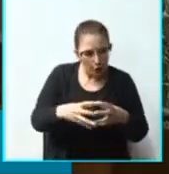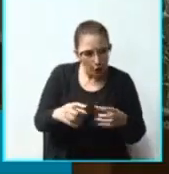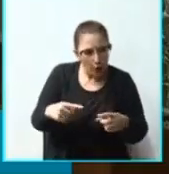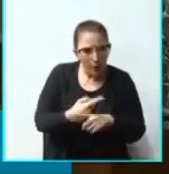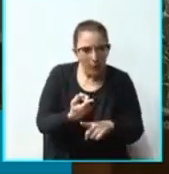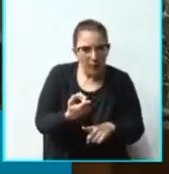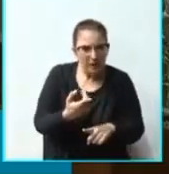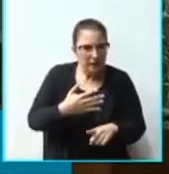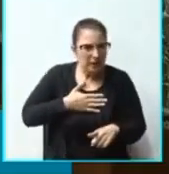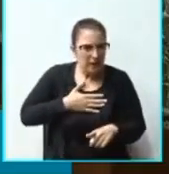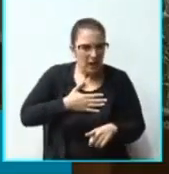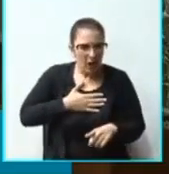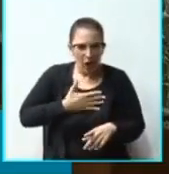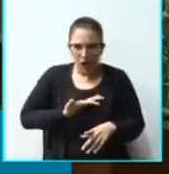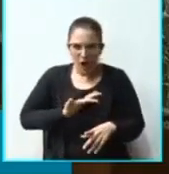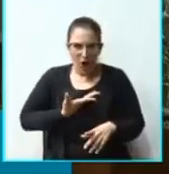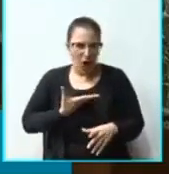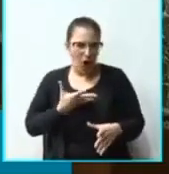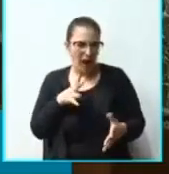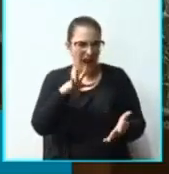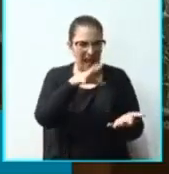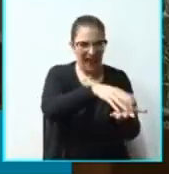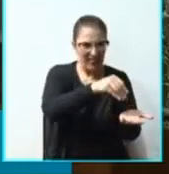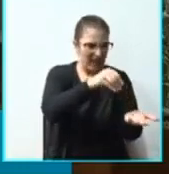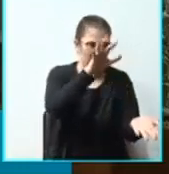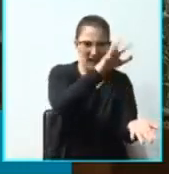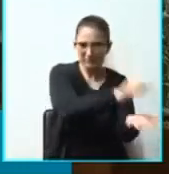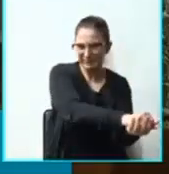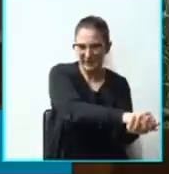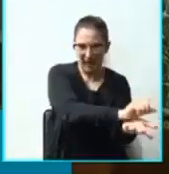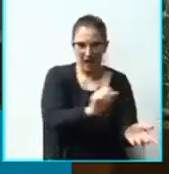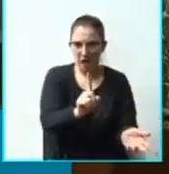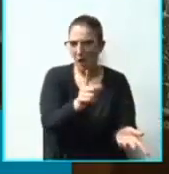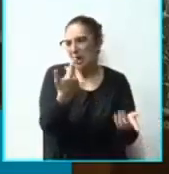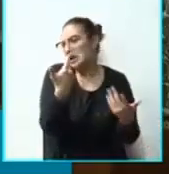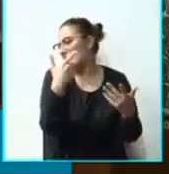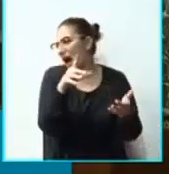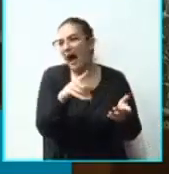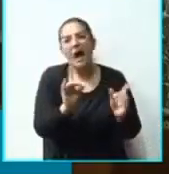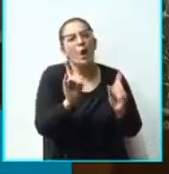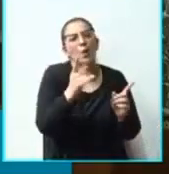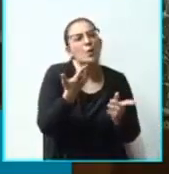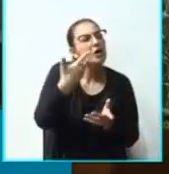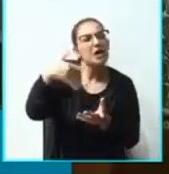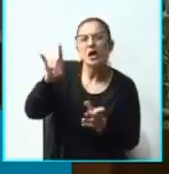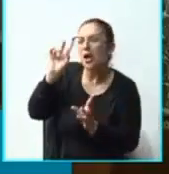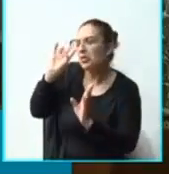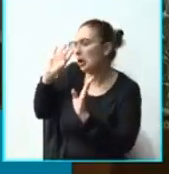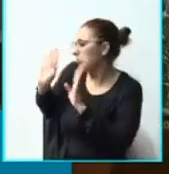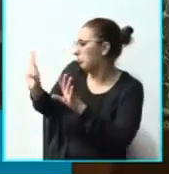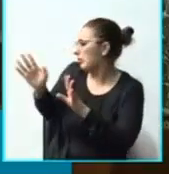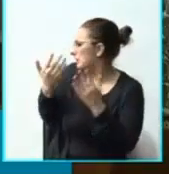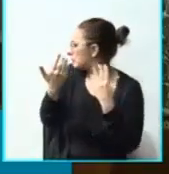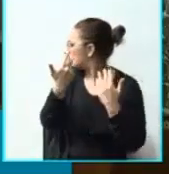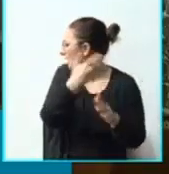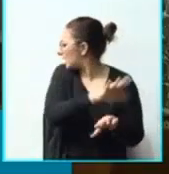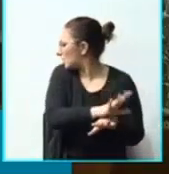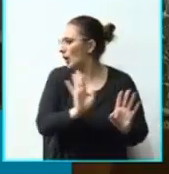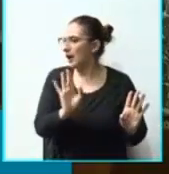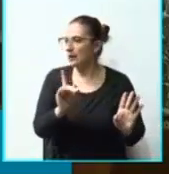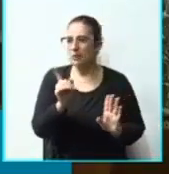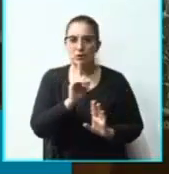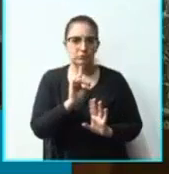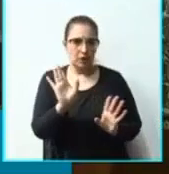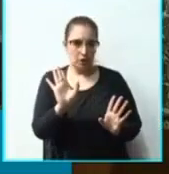que nos indigna la apropiación de tierras en algunos casos y en otros miramos para el costado o justificamos incluso